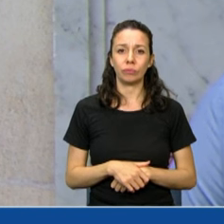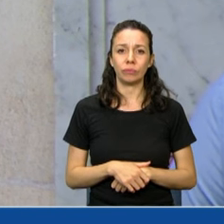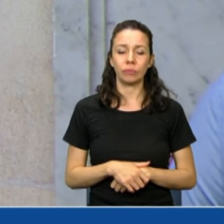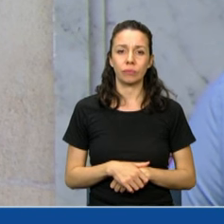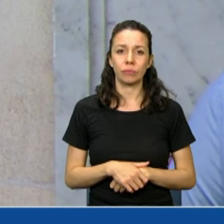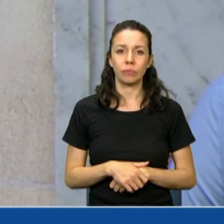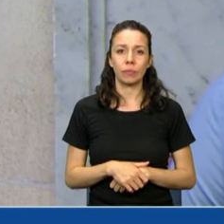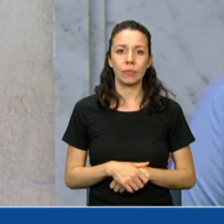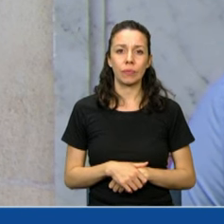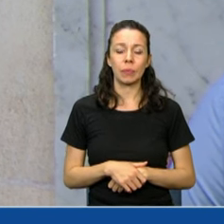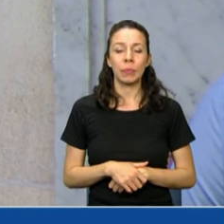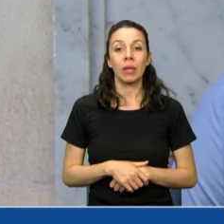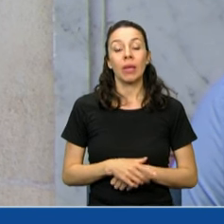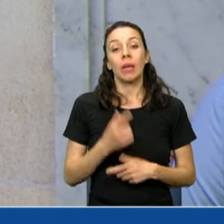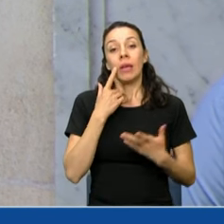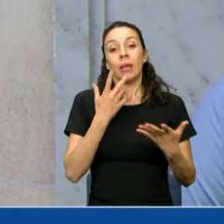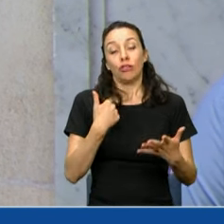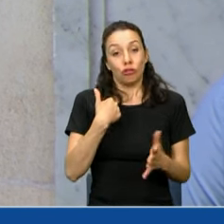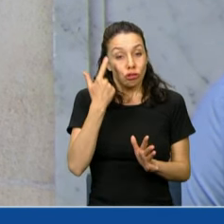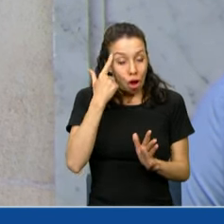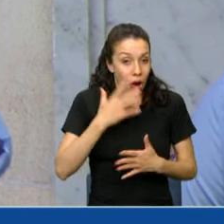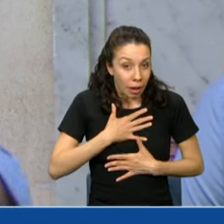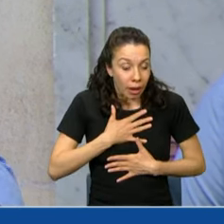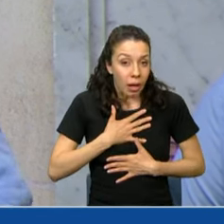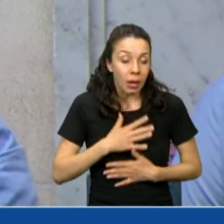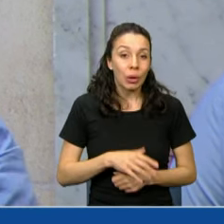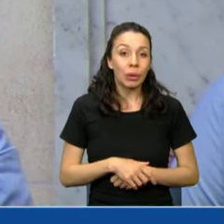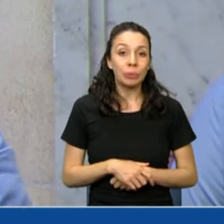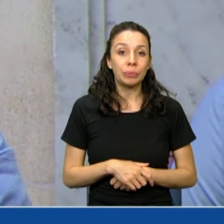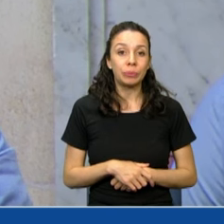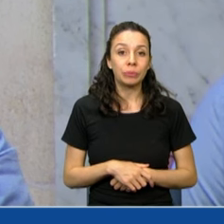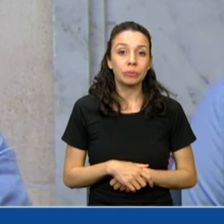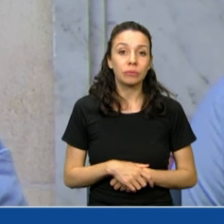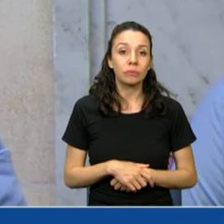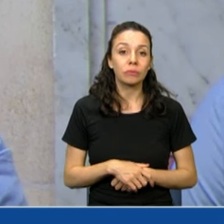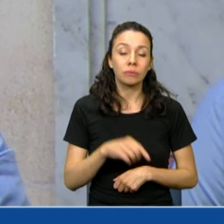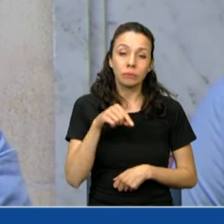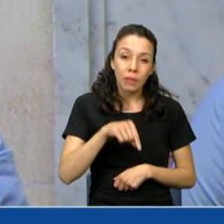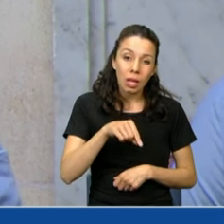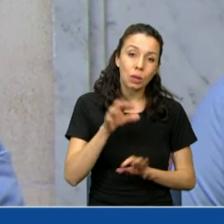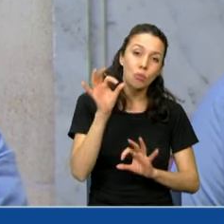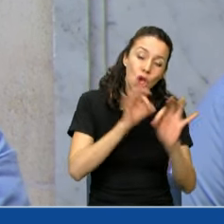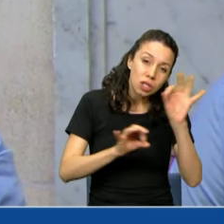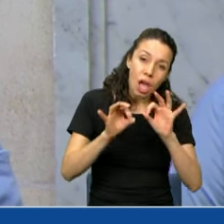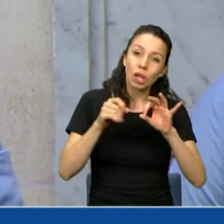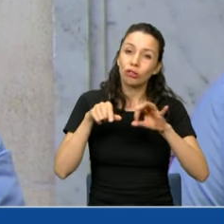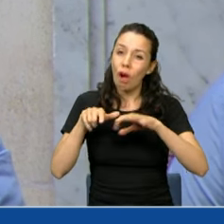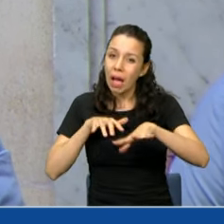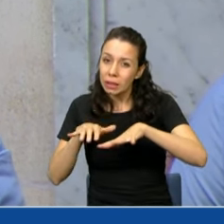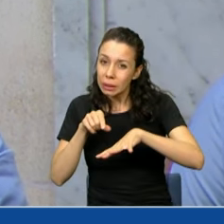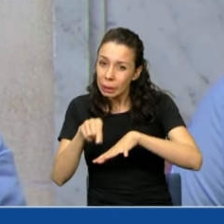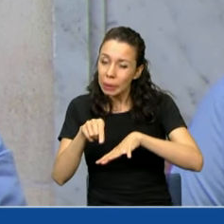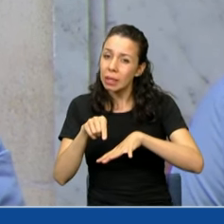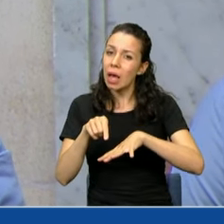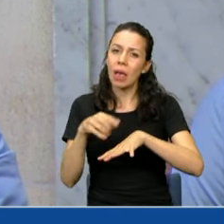presidente yo creo que este esta actividad y este proyecto productivo